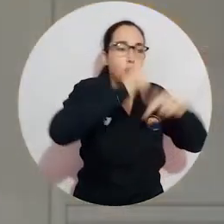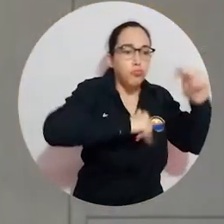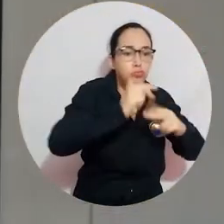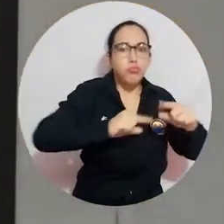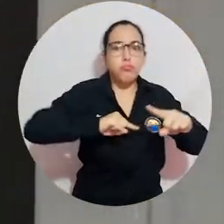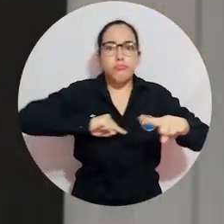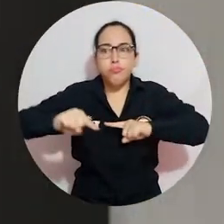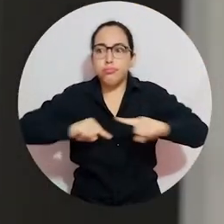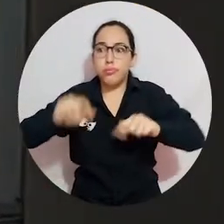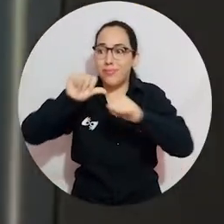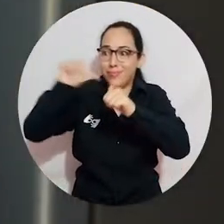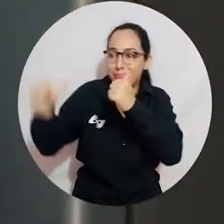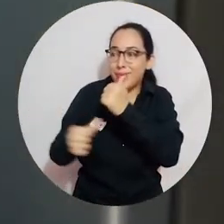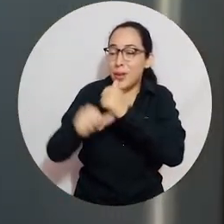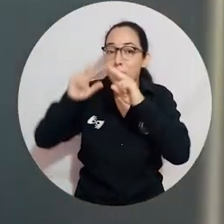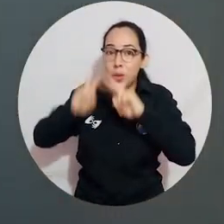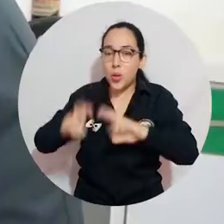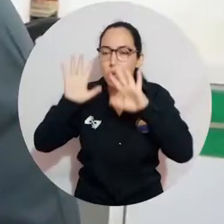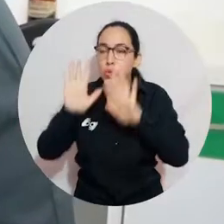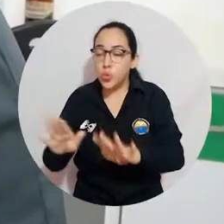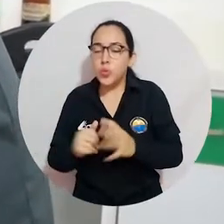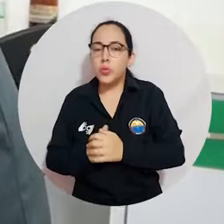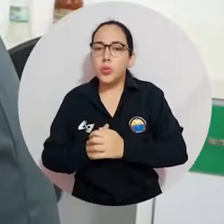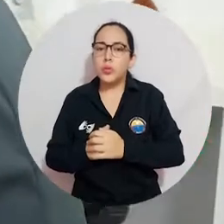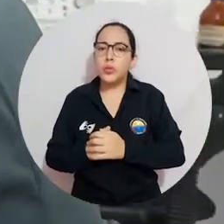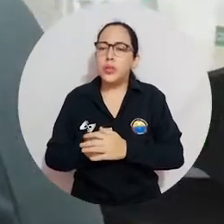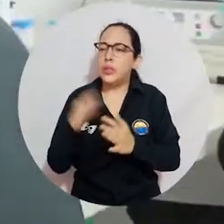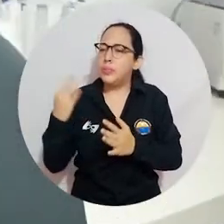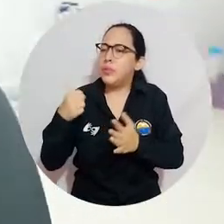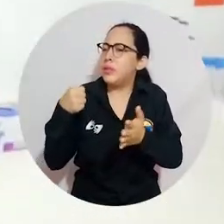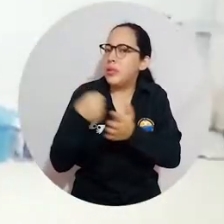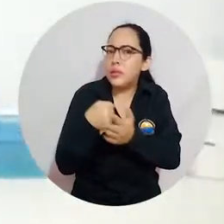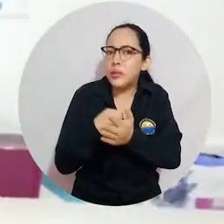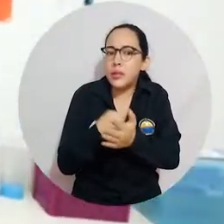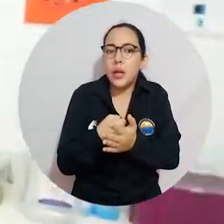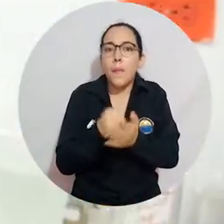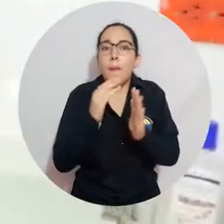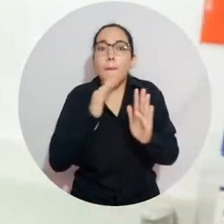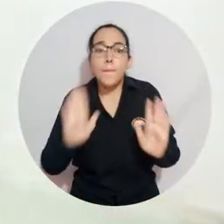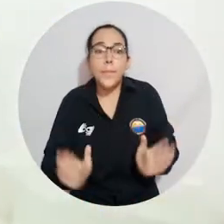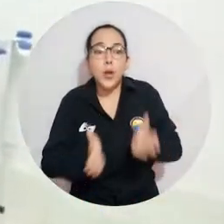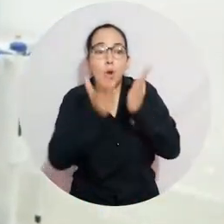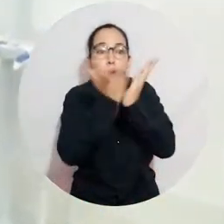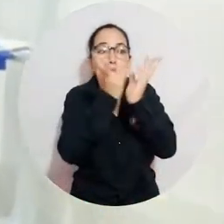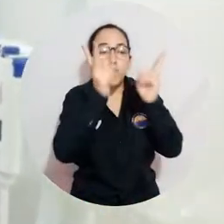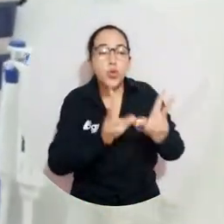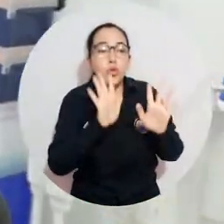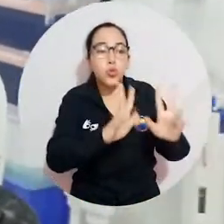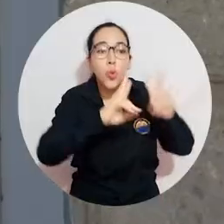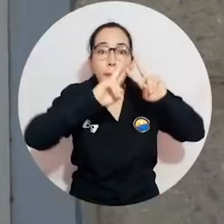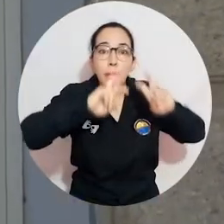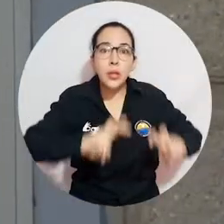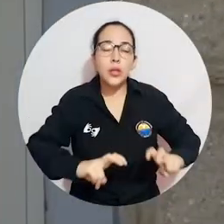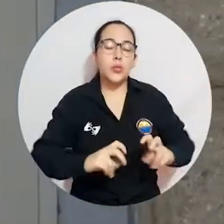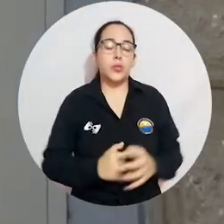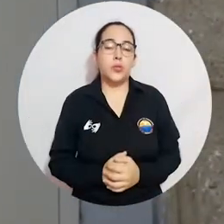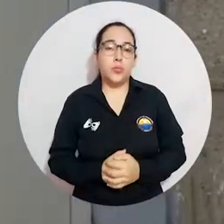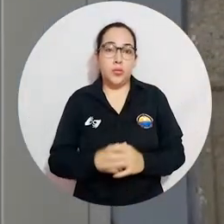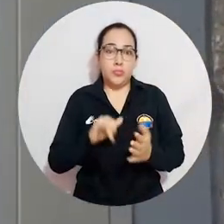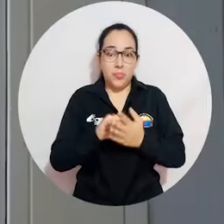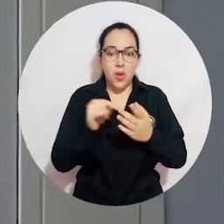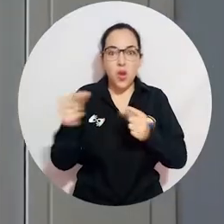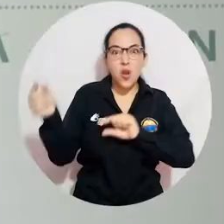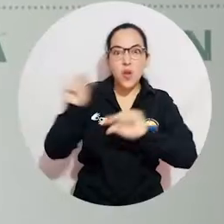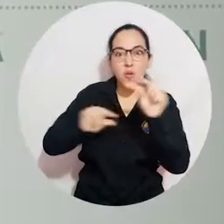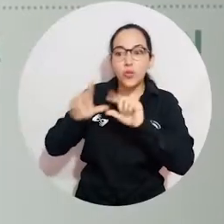infraestructura administrativa y a la Vicerrectoría de Investigación por tratar de siempre mejorar las condiciones de trabajo de nuestros investigadores. Es por ello que se